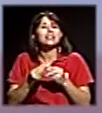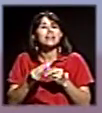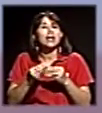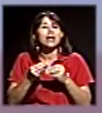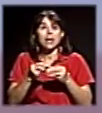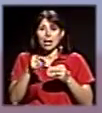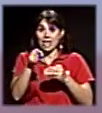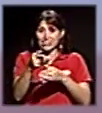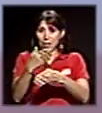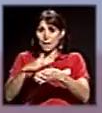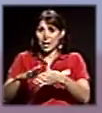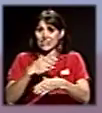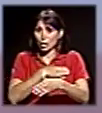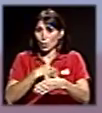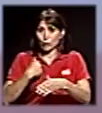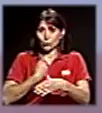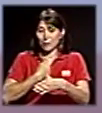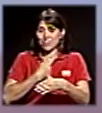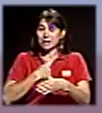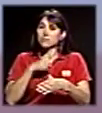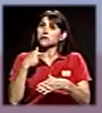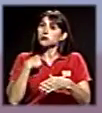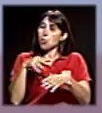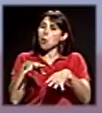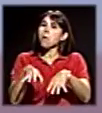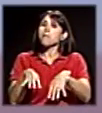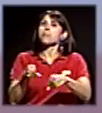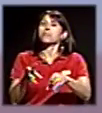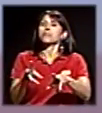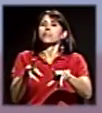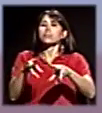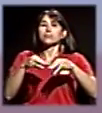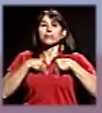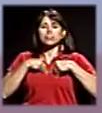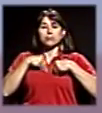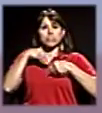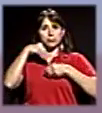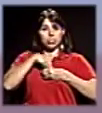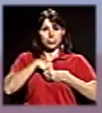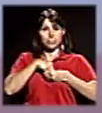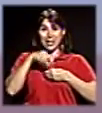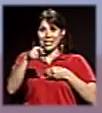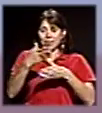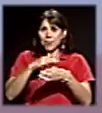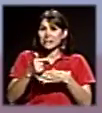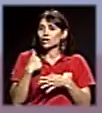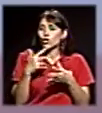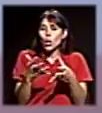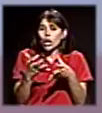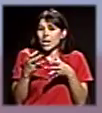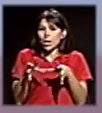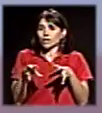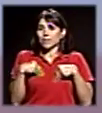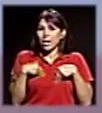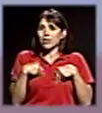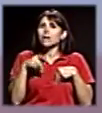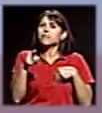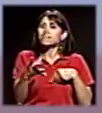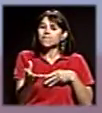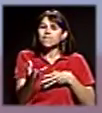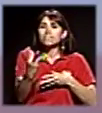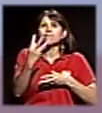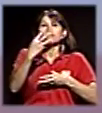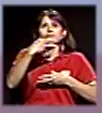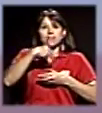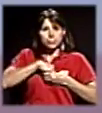parte que no me gusta de mí misma o esa parte que no quiero reconocer integrarla finalmente porque eso es parte de la